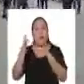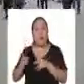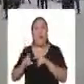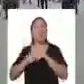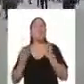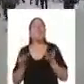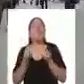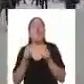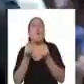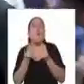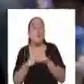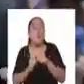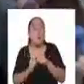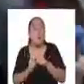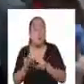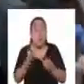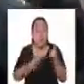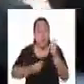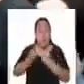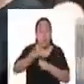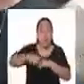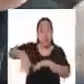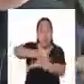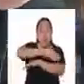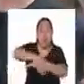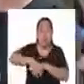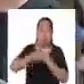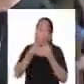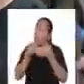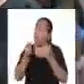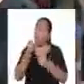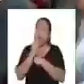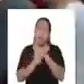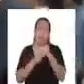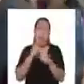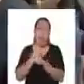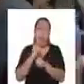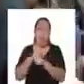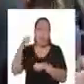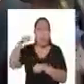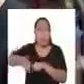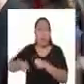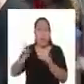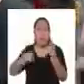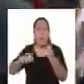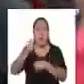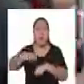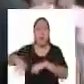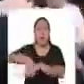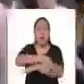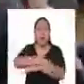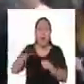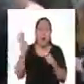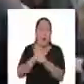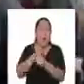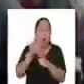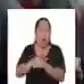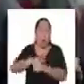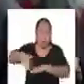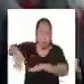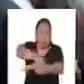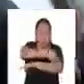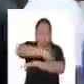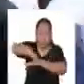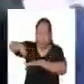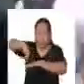vendedores ambulantes. Y es que sí, durante décadas los vendedores ambulantes coparon las cuadras